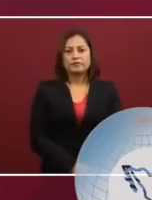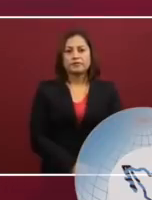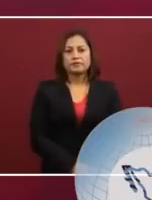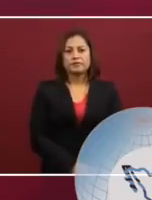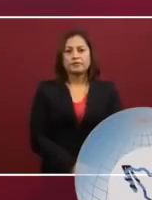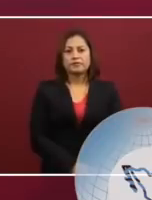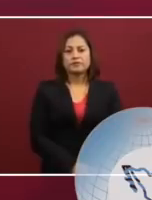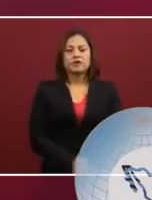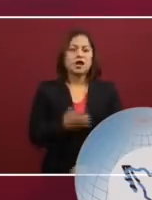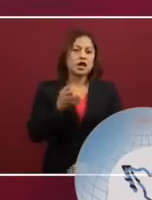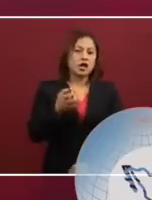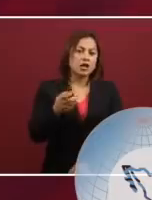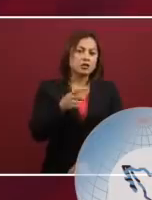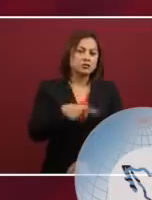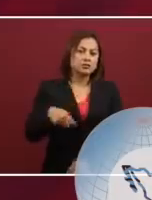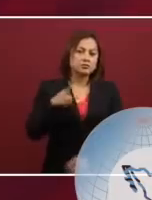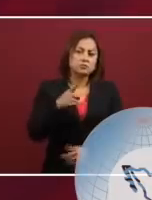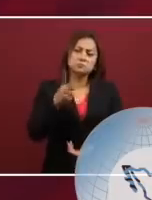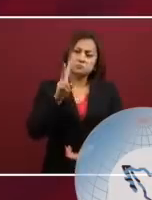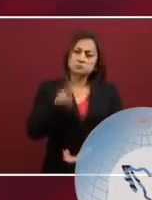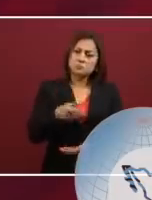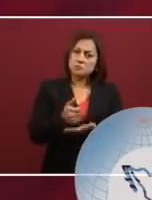no van a estar pidiendo